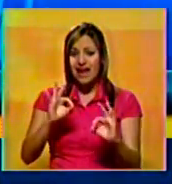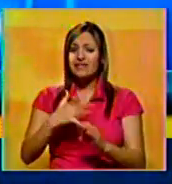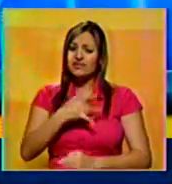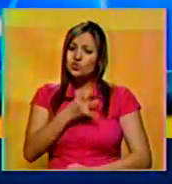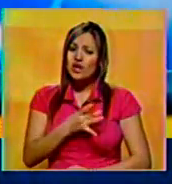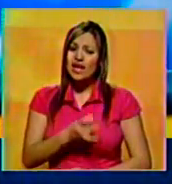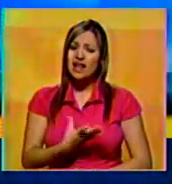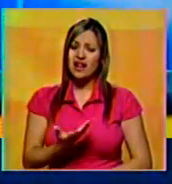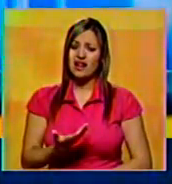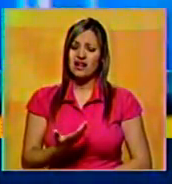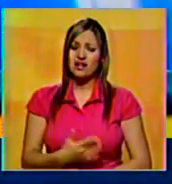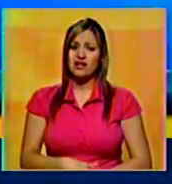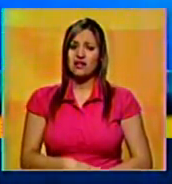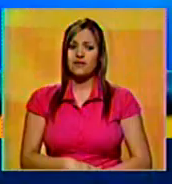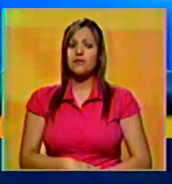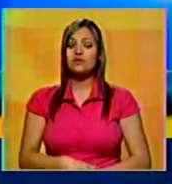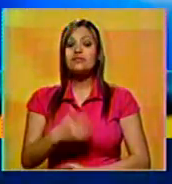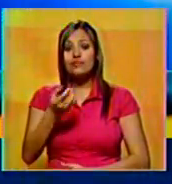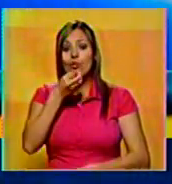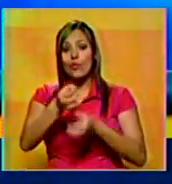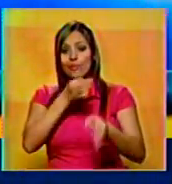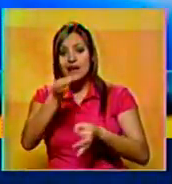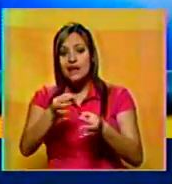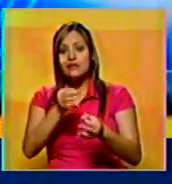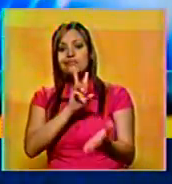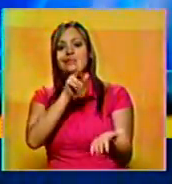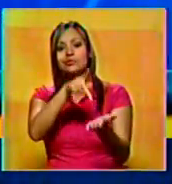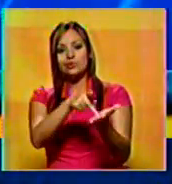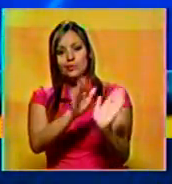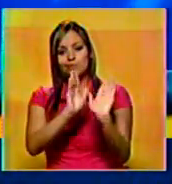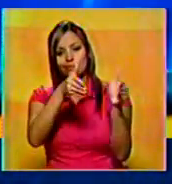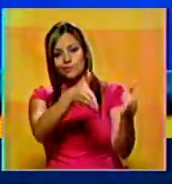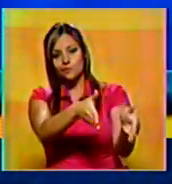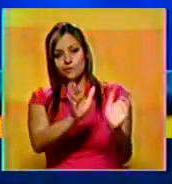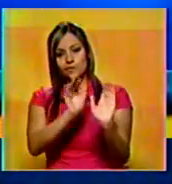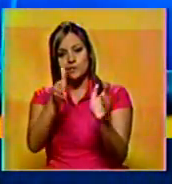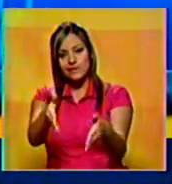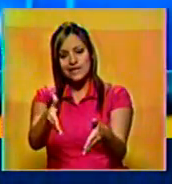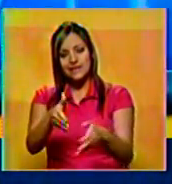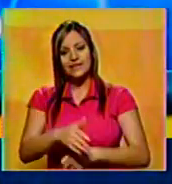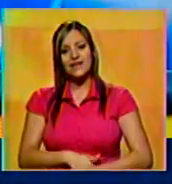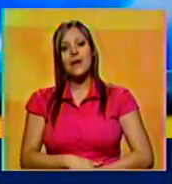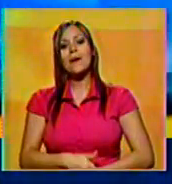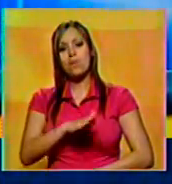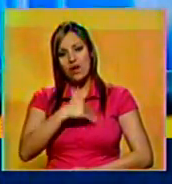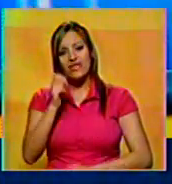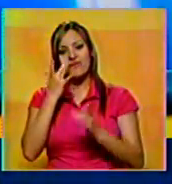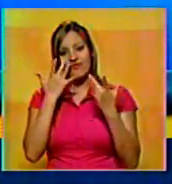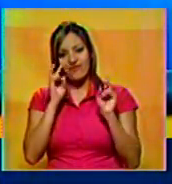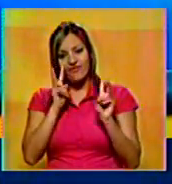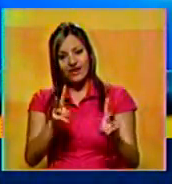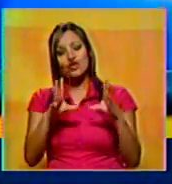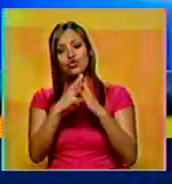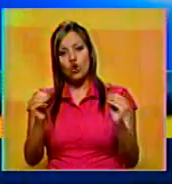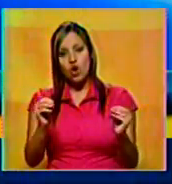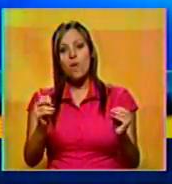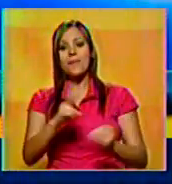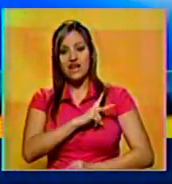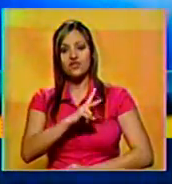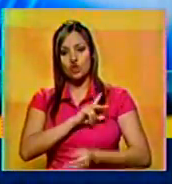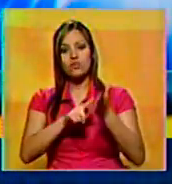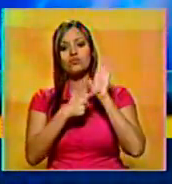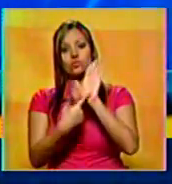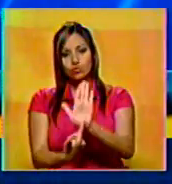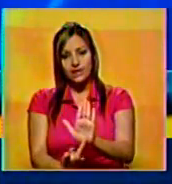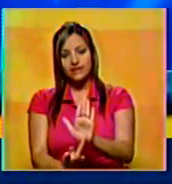se están dirigiendo hacia el sitio donde ellos van a recibir cristiana sepultura. Ustedes van a poderlo ver todo a través de la gran pantalla de